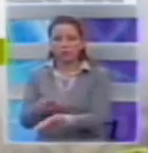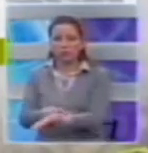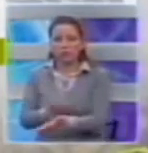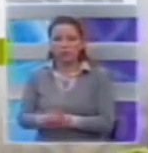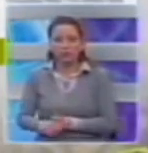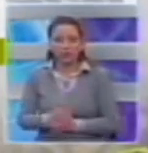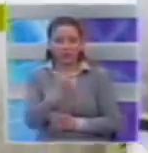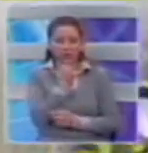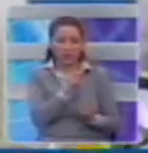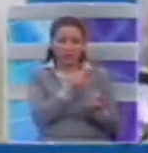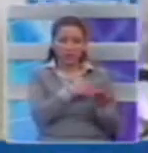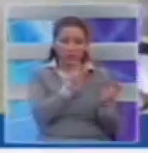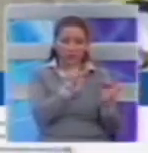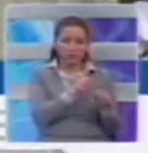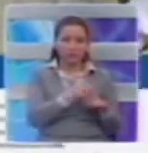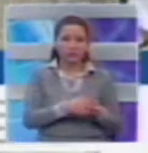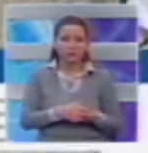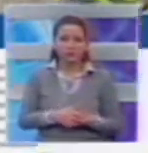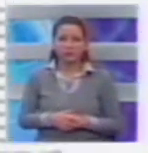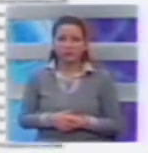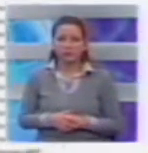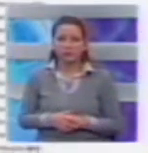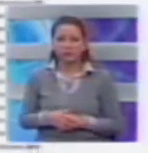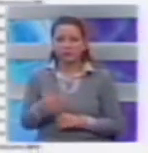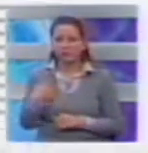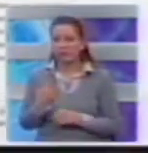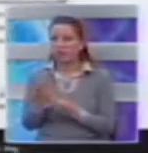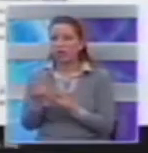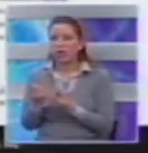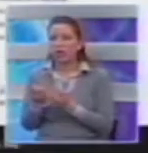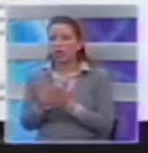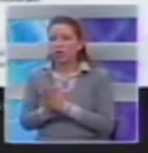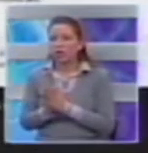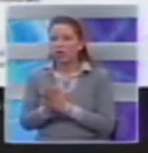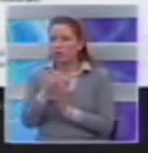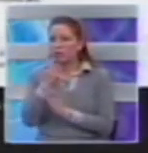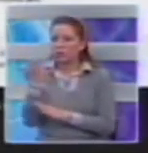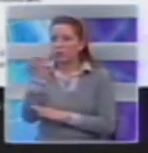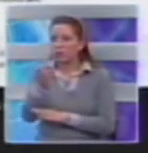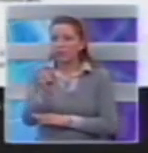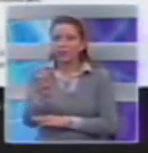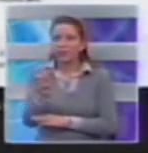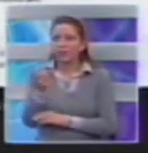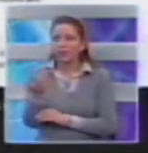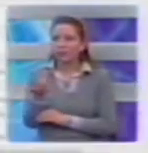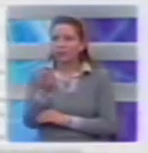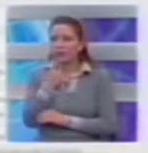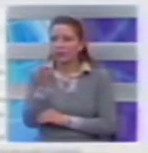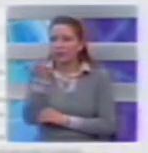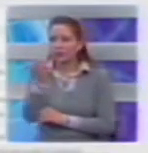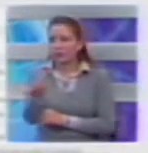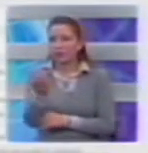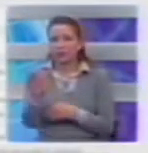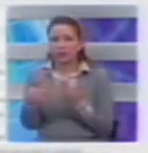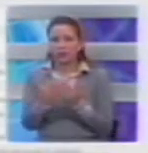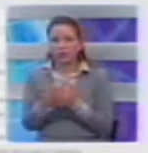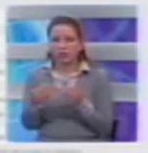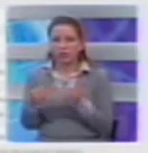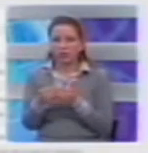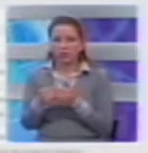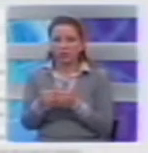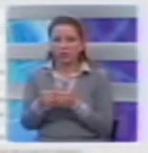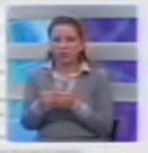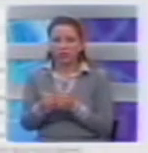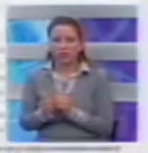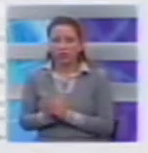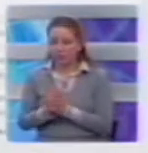algún costo? Bueno, costo tenemos no por publicar. No puede publicar en el catálogo todos sus equipos sin